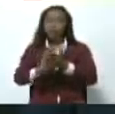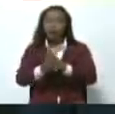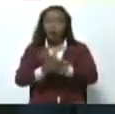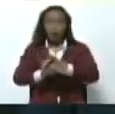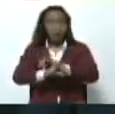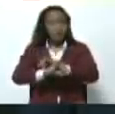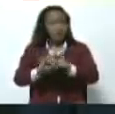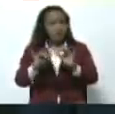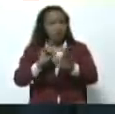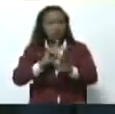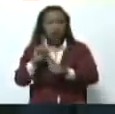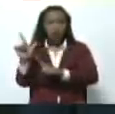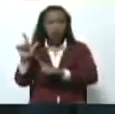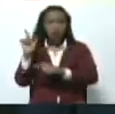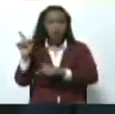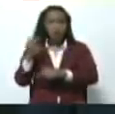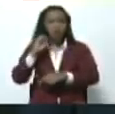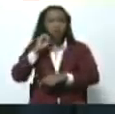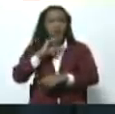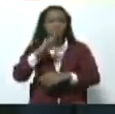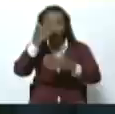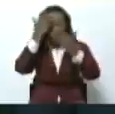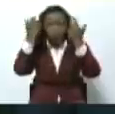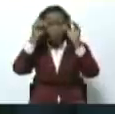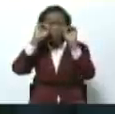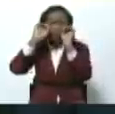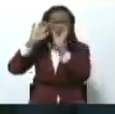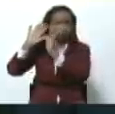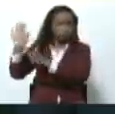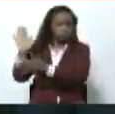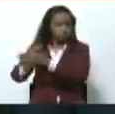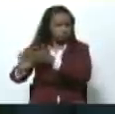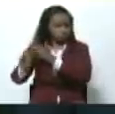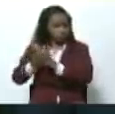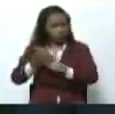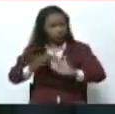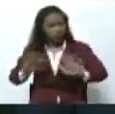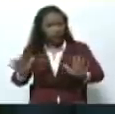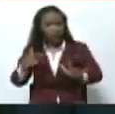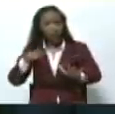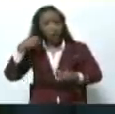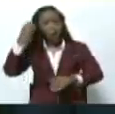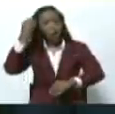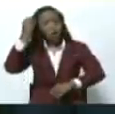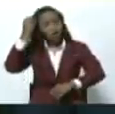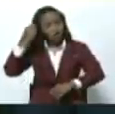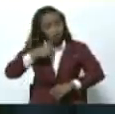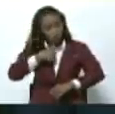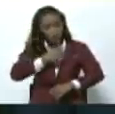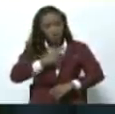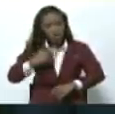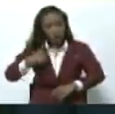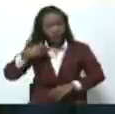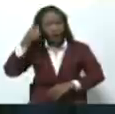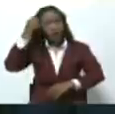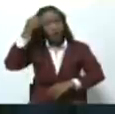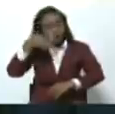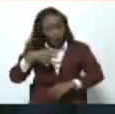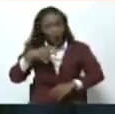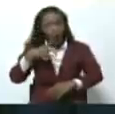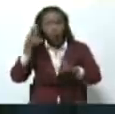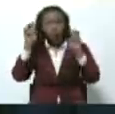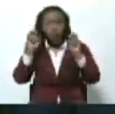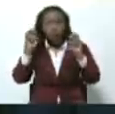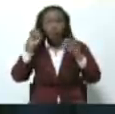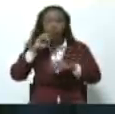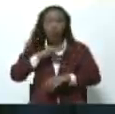que eso sea historia pasada. Quiero creer en una nueva historia de respeto a